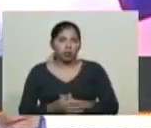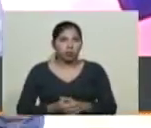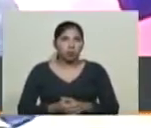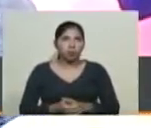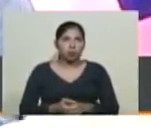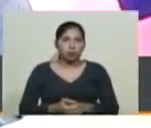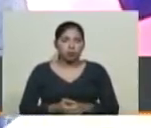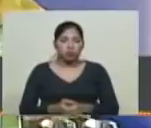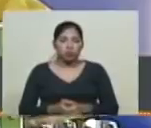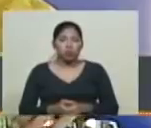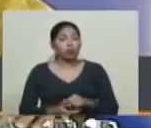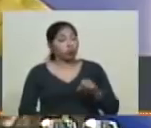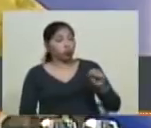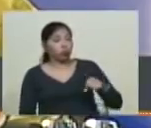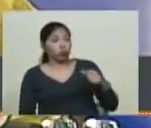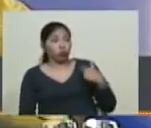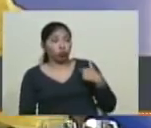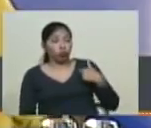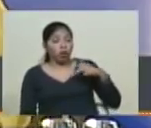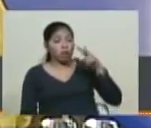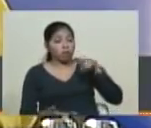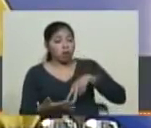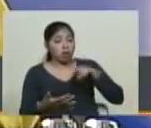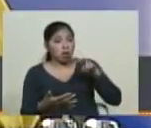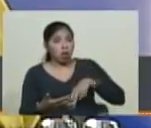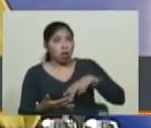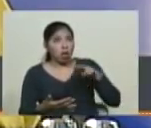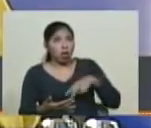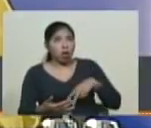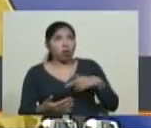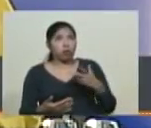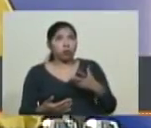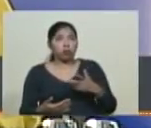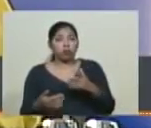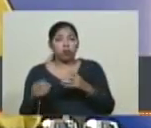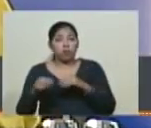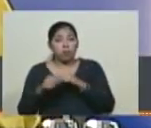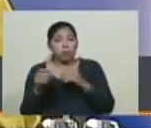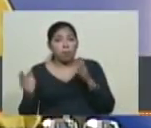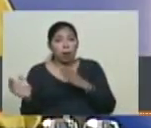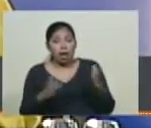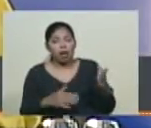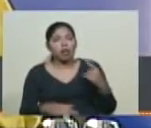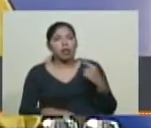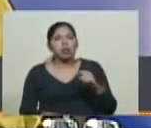ministro, ubicarnos. Correcto, aquí estoy viendo, el plan se va a desplegar en